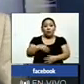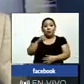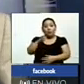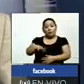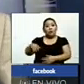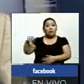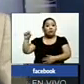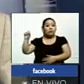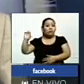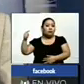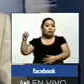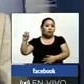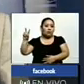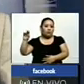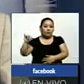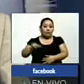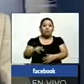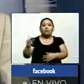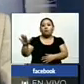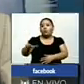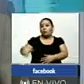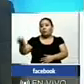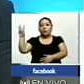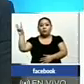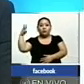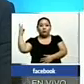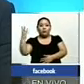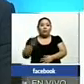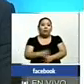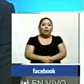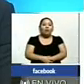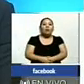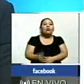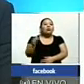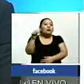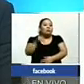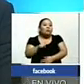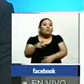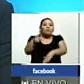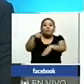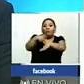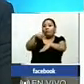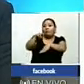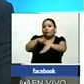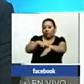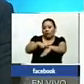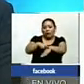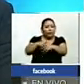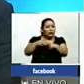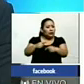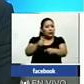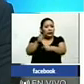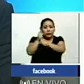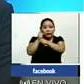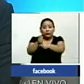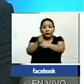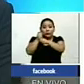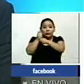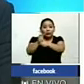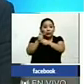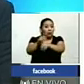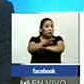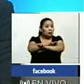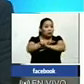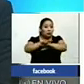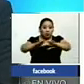Segovia, Voz de América, Washington. Hablemos ahora de Puerto Rico. Las intensas protestas en la isla terminaron